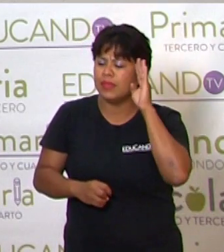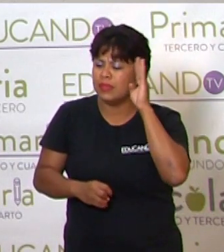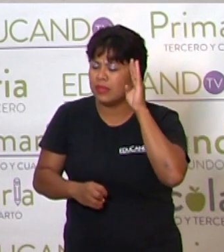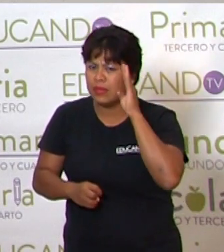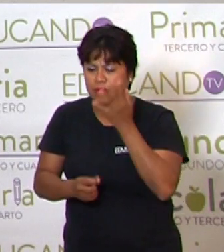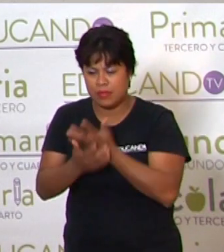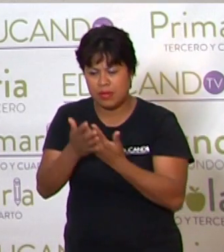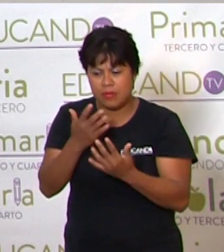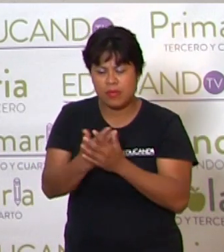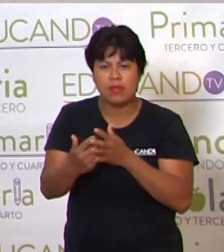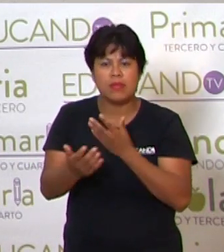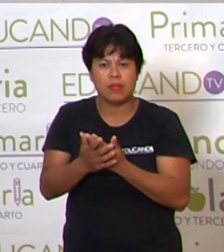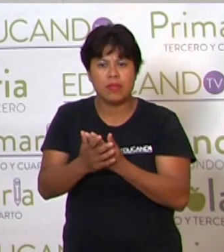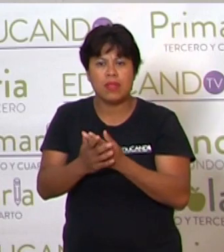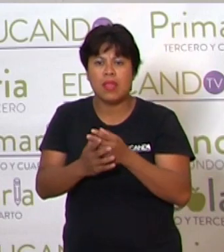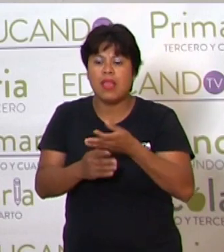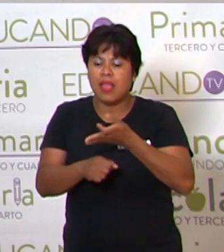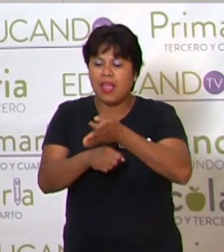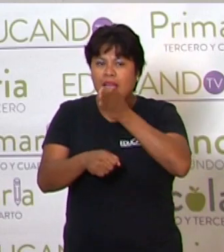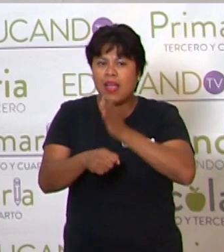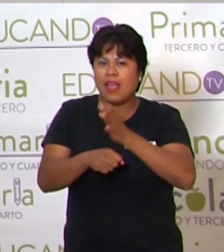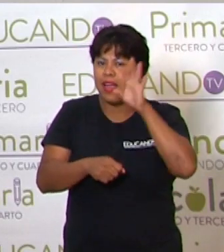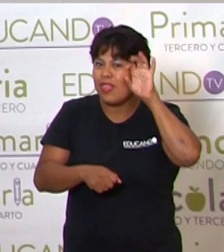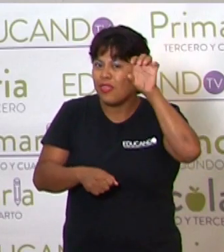y elaborar caricaturas